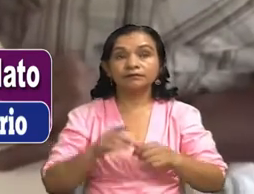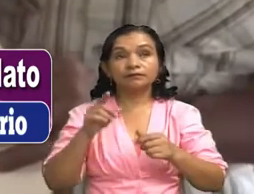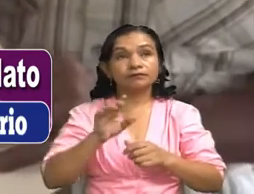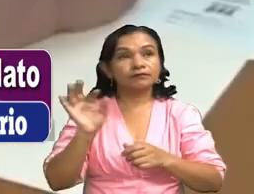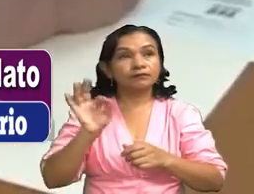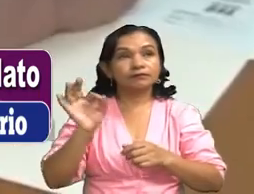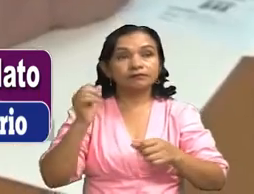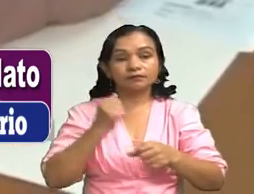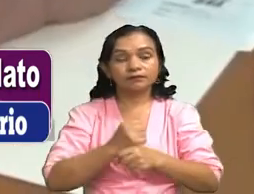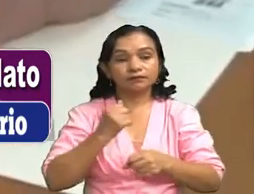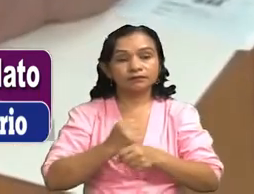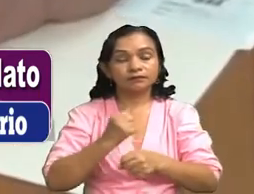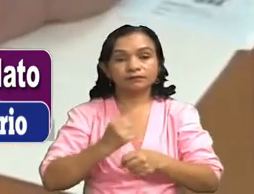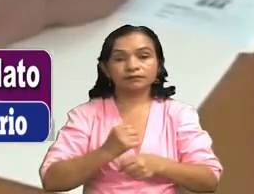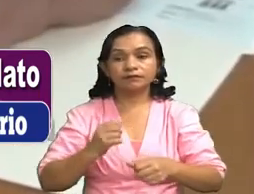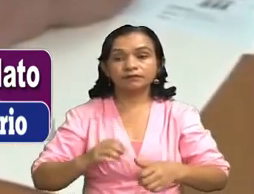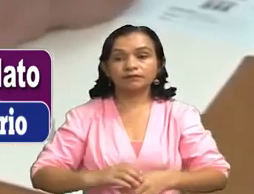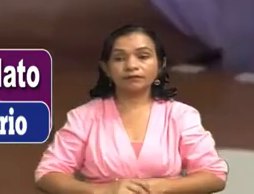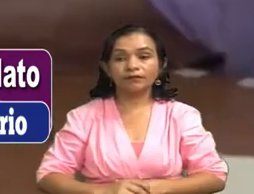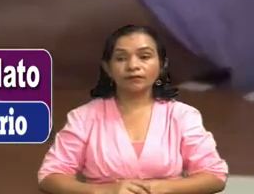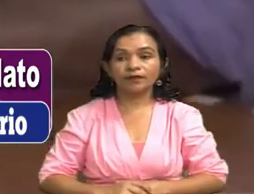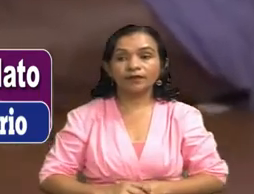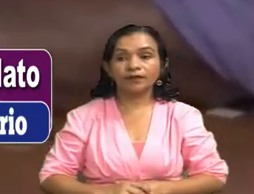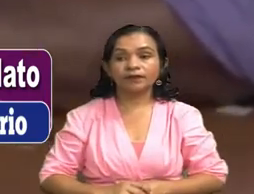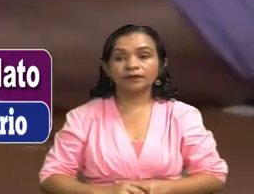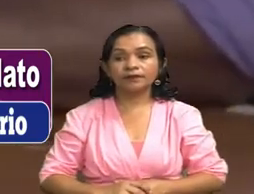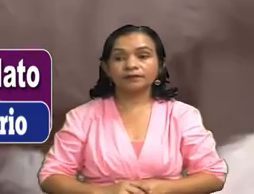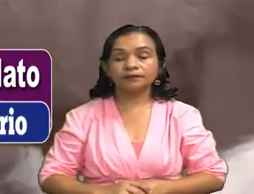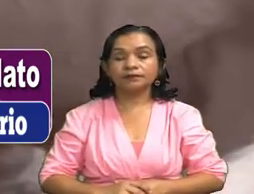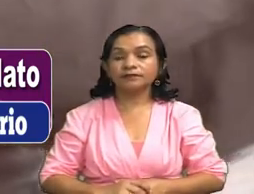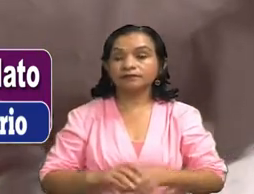de esa estrategia. ¿Ya? Y de ahí